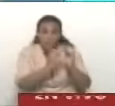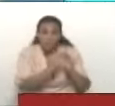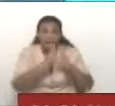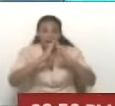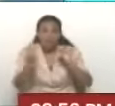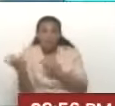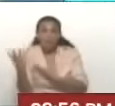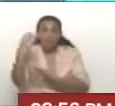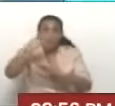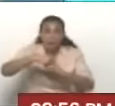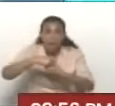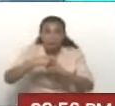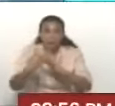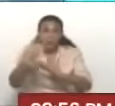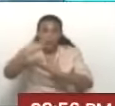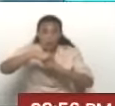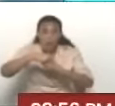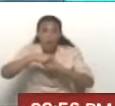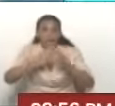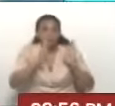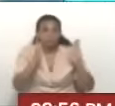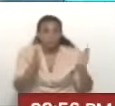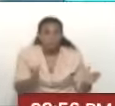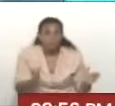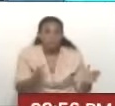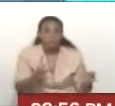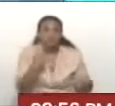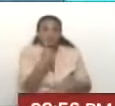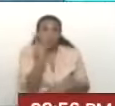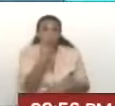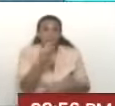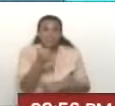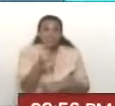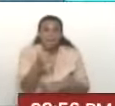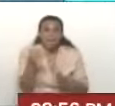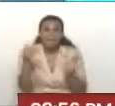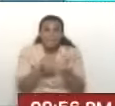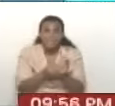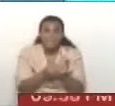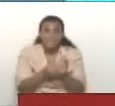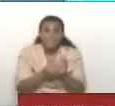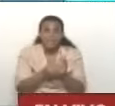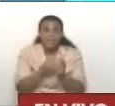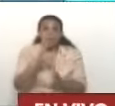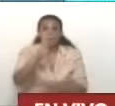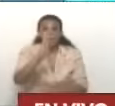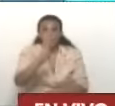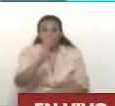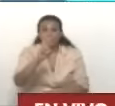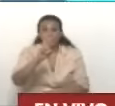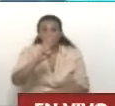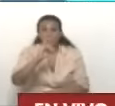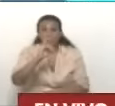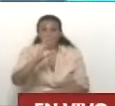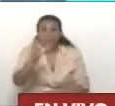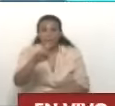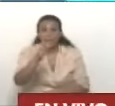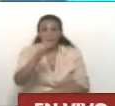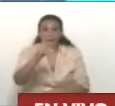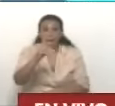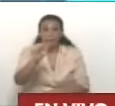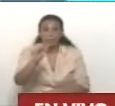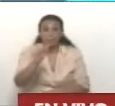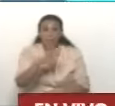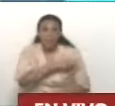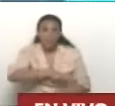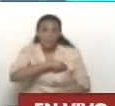a incorporarse. En esta etapa vamos a avanzar sobre 10.000 brigadas territoriales de la gran misión